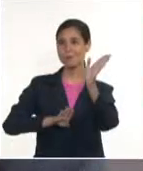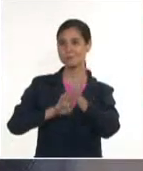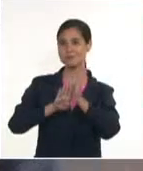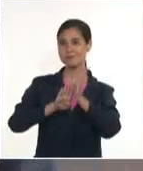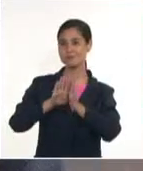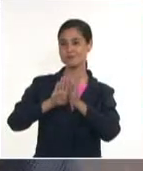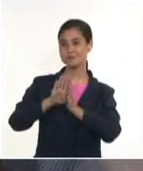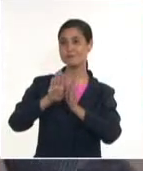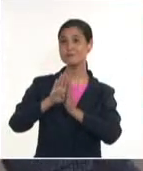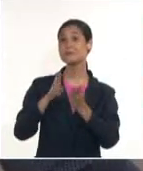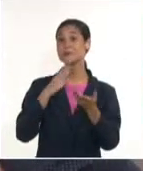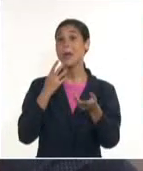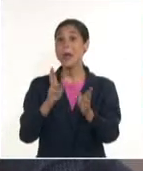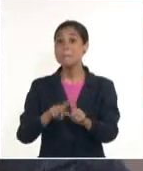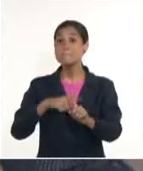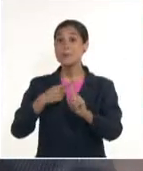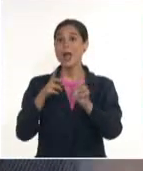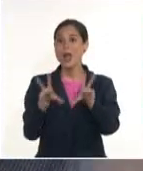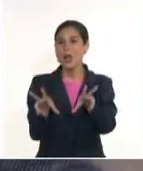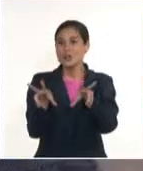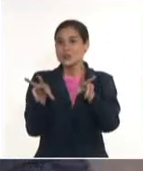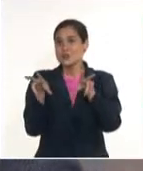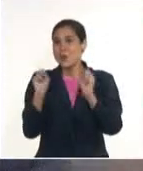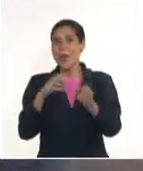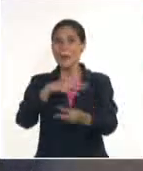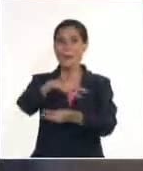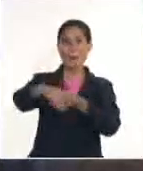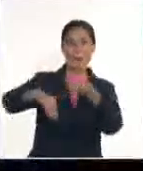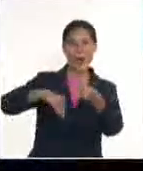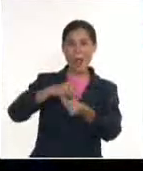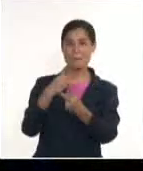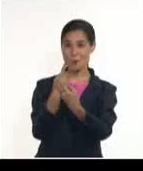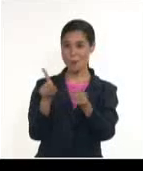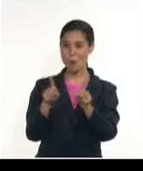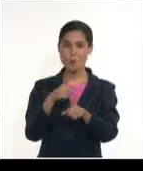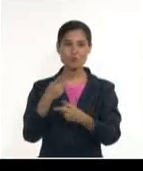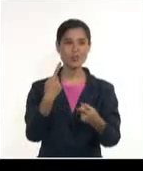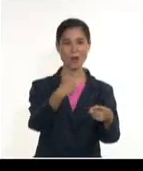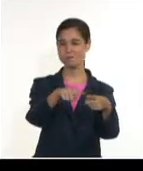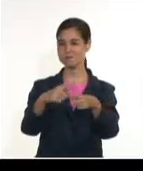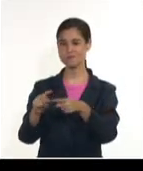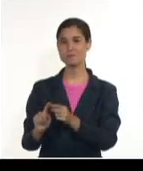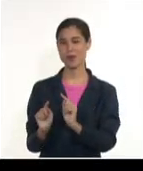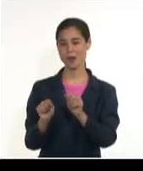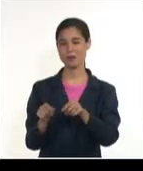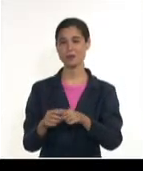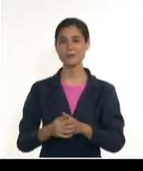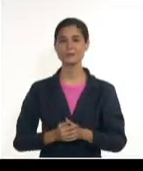hemos actualizado el sonido, mejorado la producción, la mezcla, la masterización.